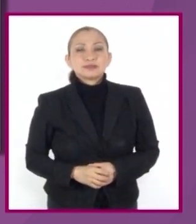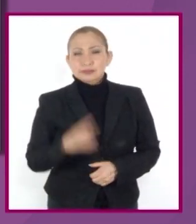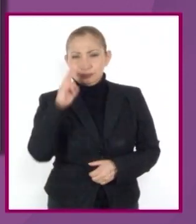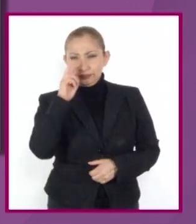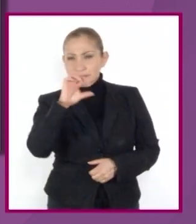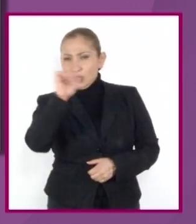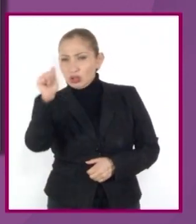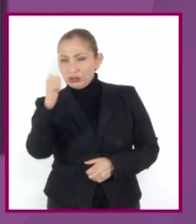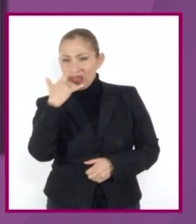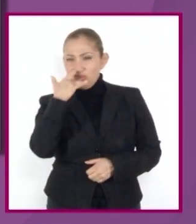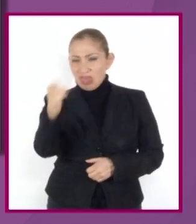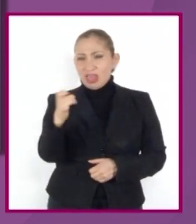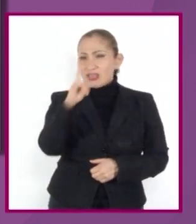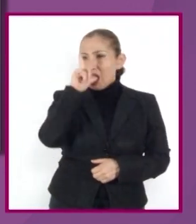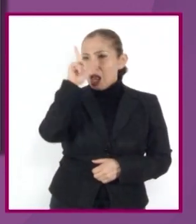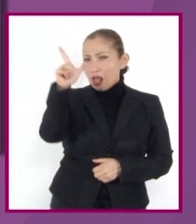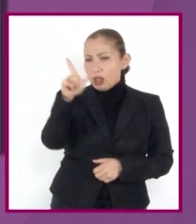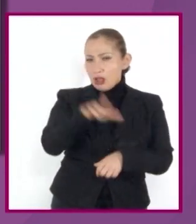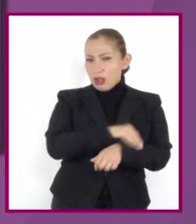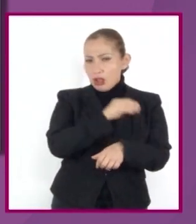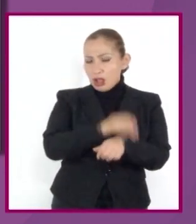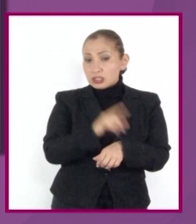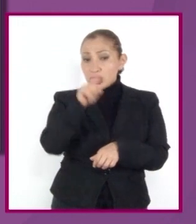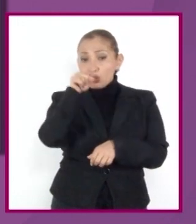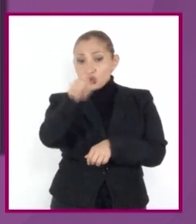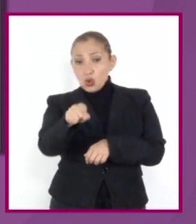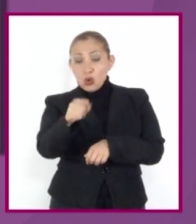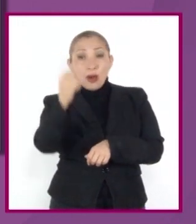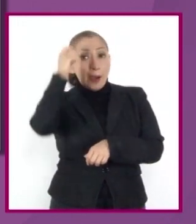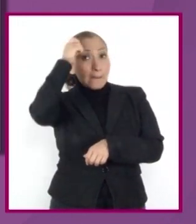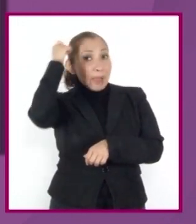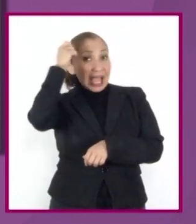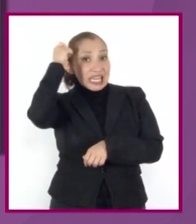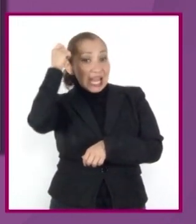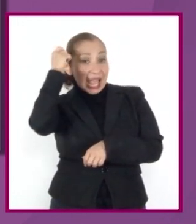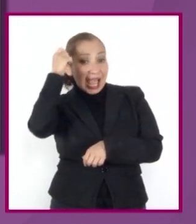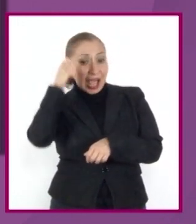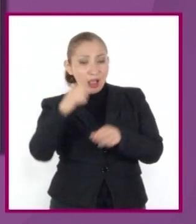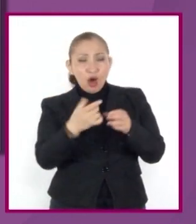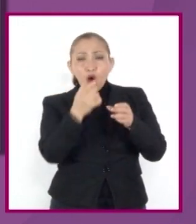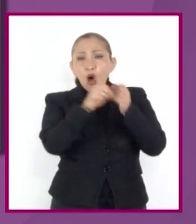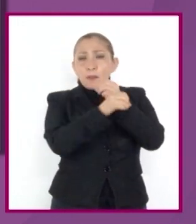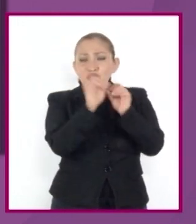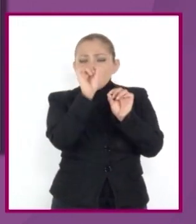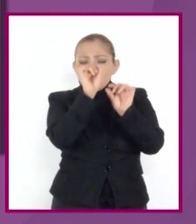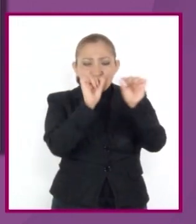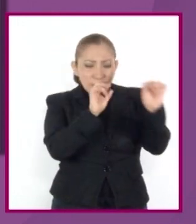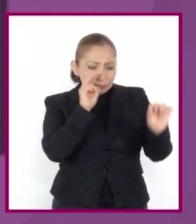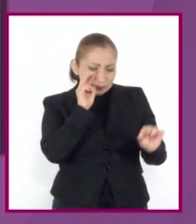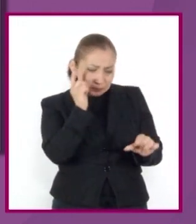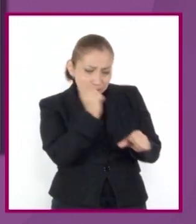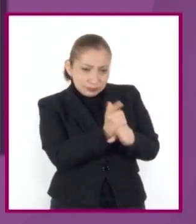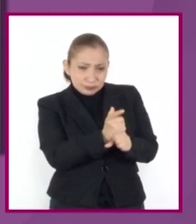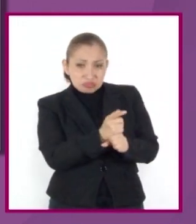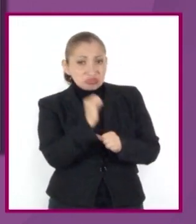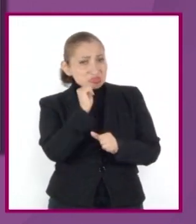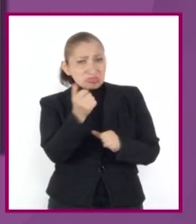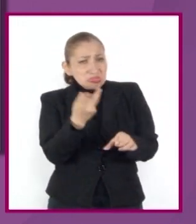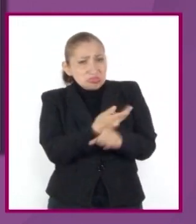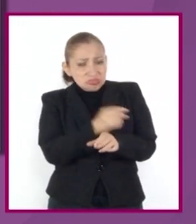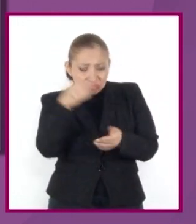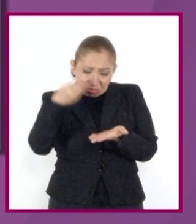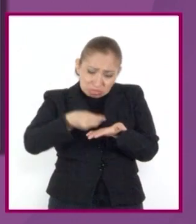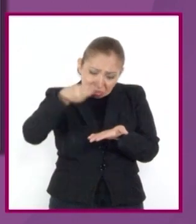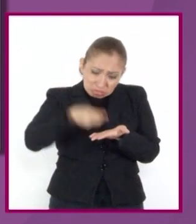Veamos otro fenómeno eléctrico. Si acercamos un peine de plástico a objetos pequeños, podemos observar que nada